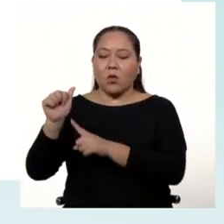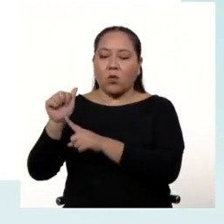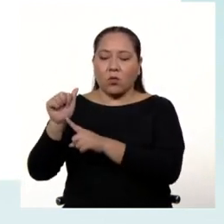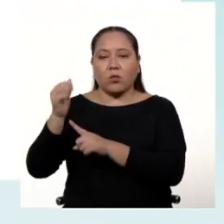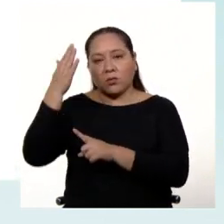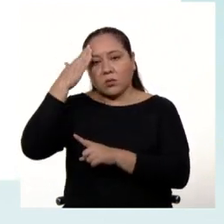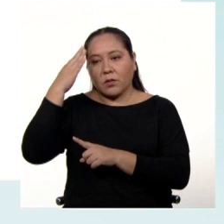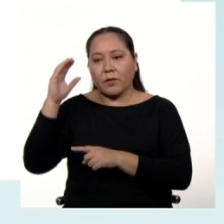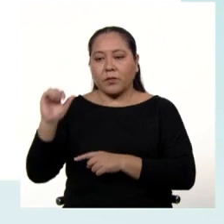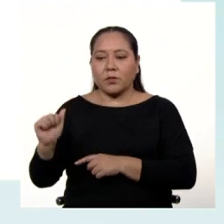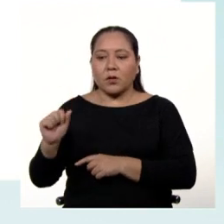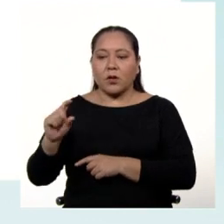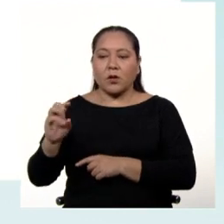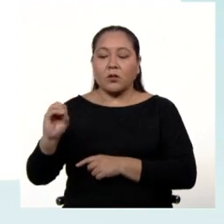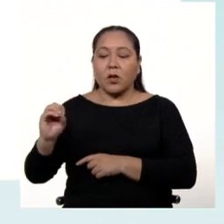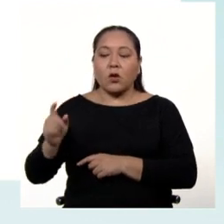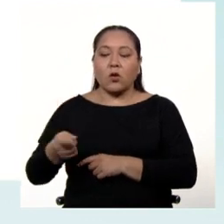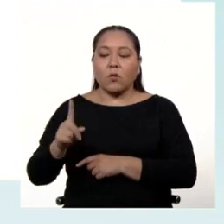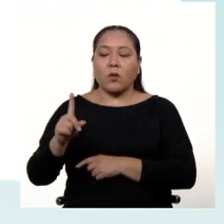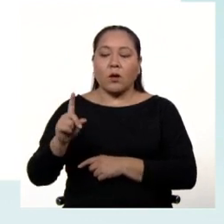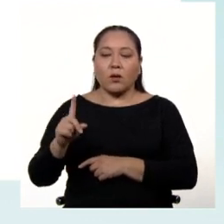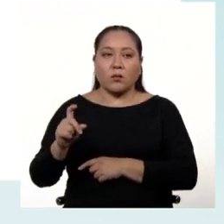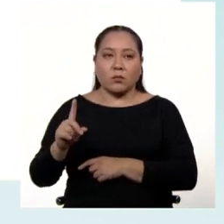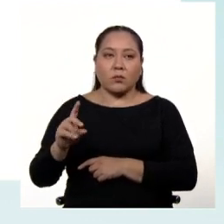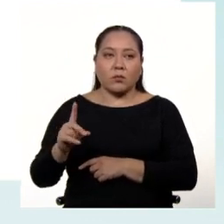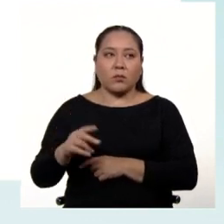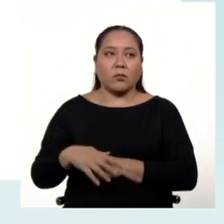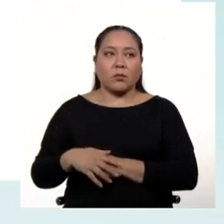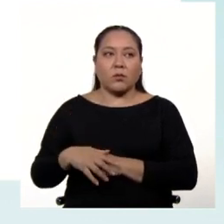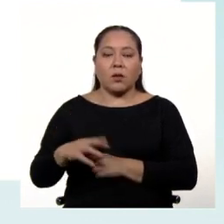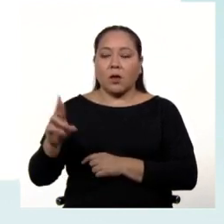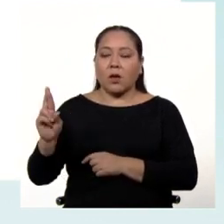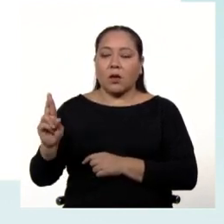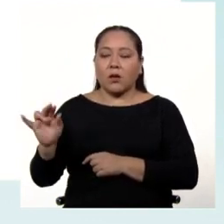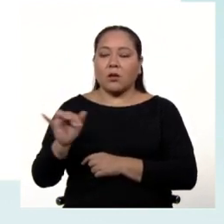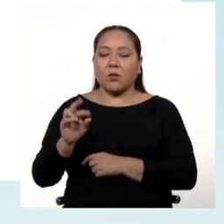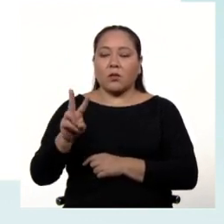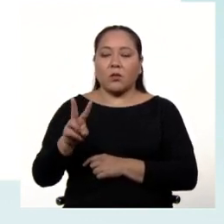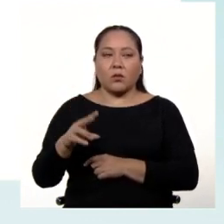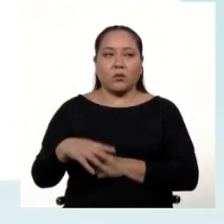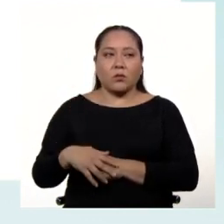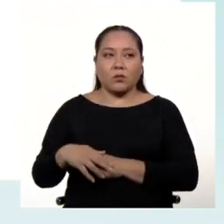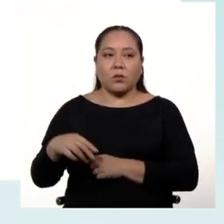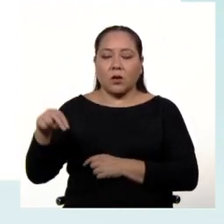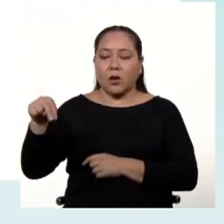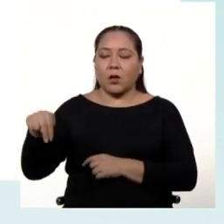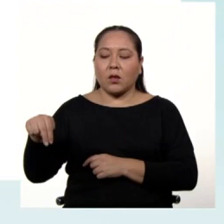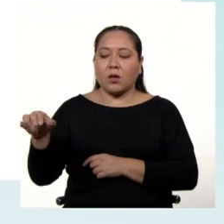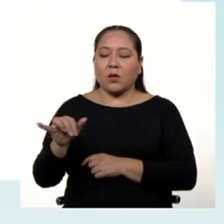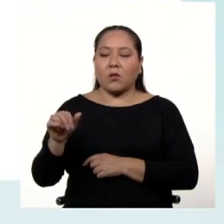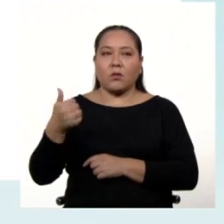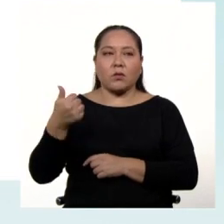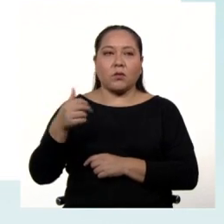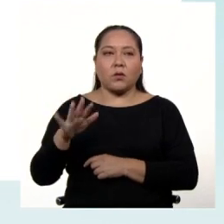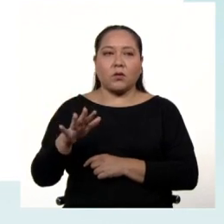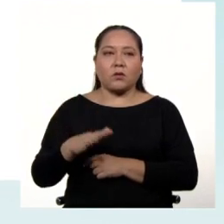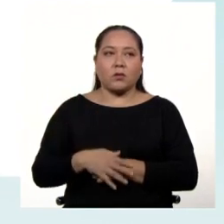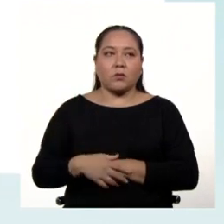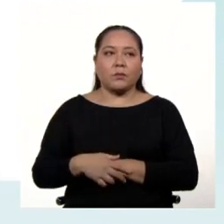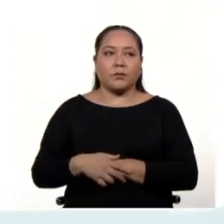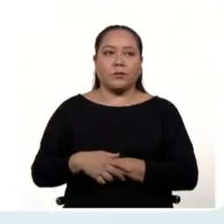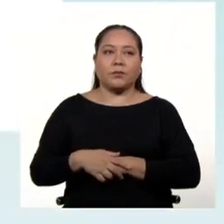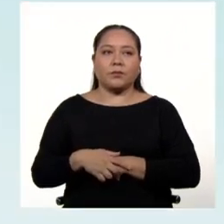1 es 0,10 o 10 céntimos. La razón r es 2. El número de término n es